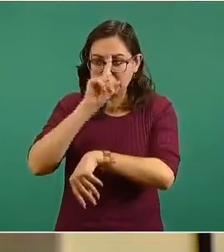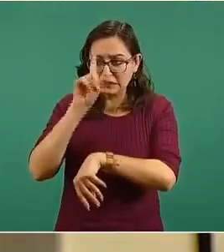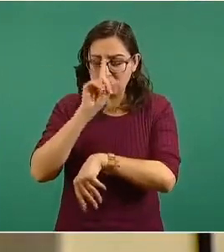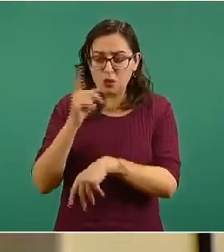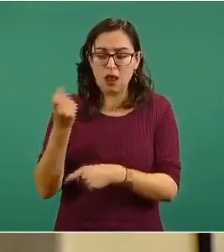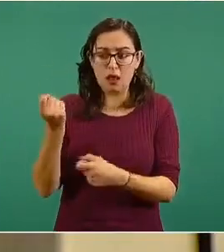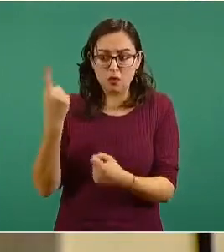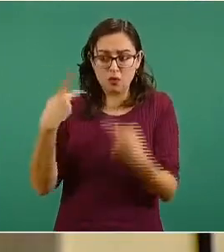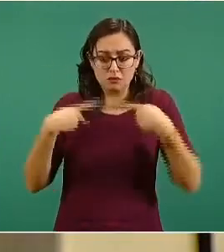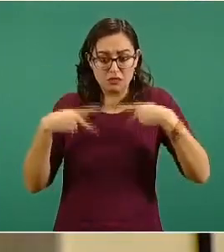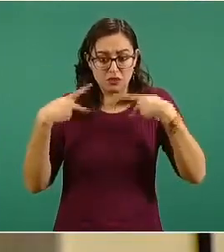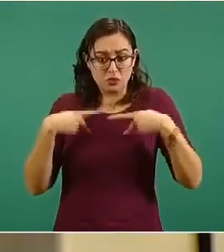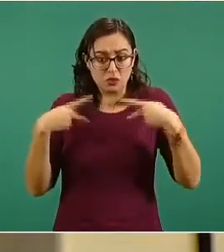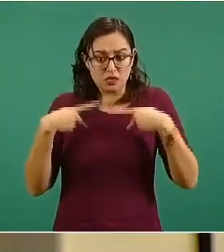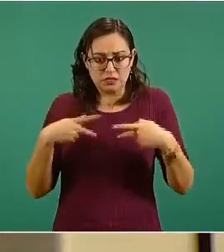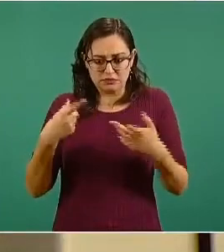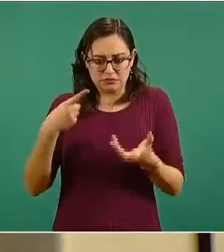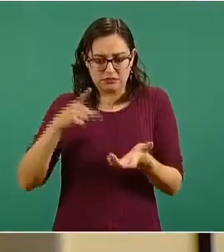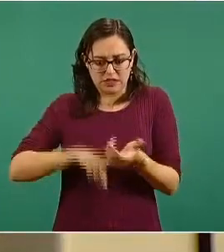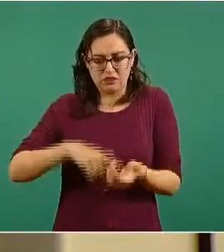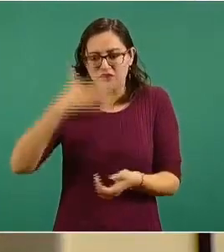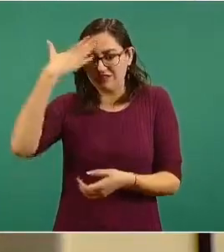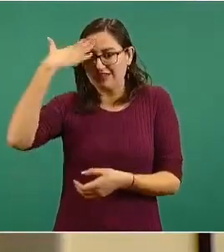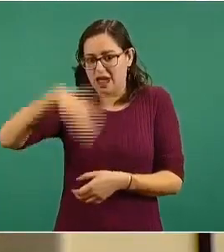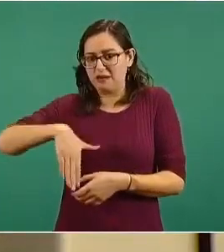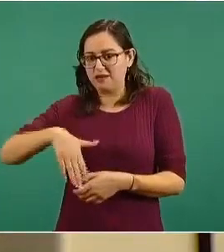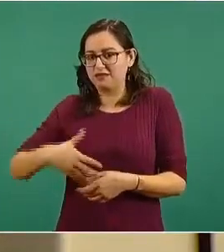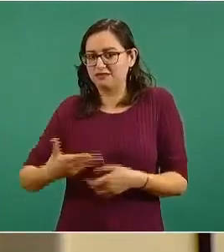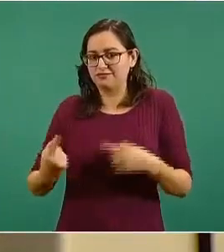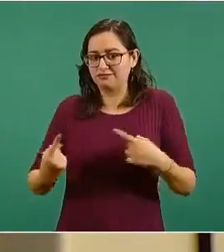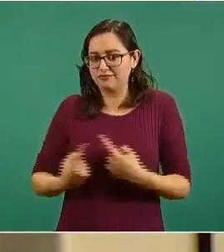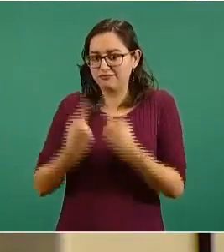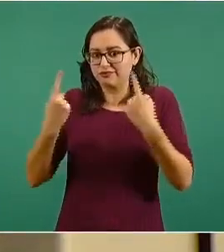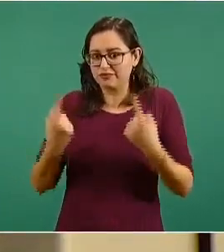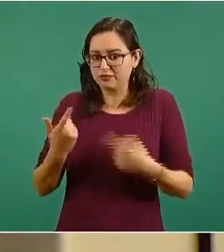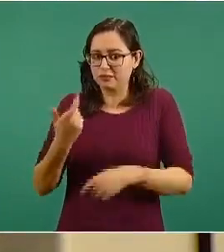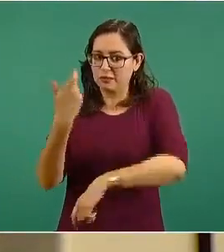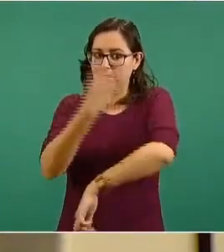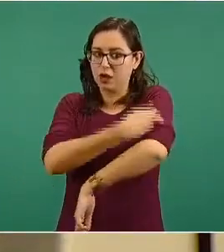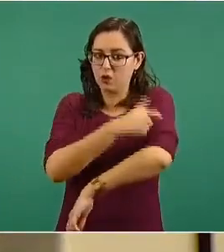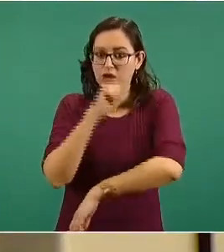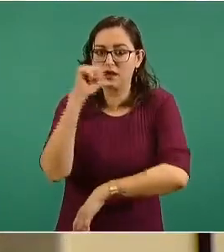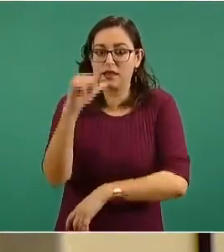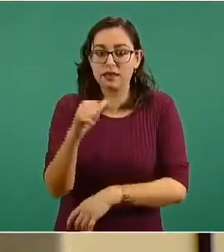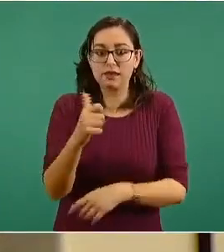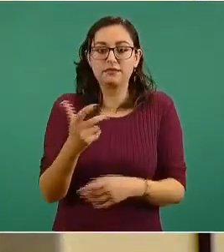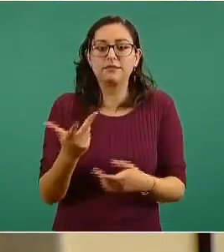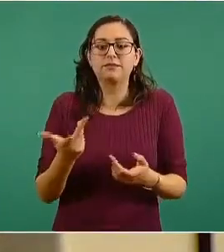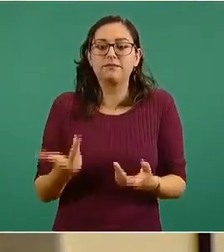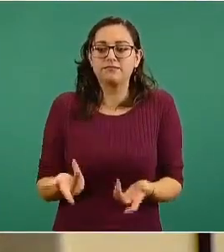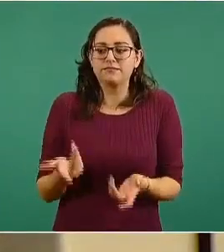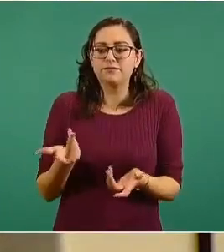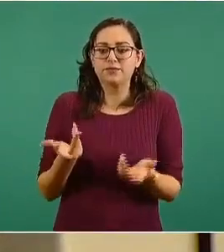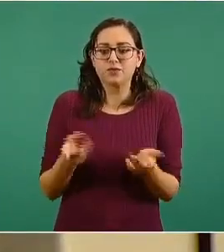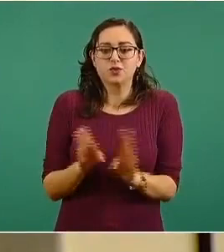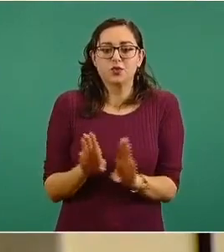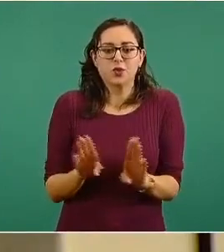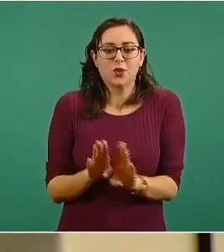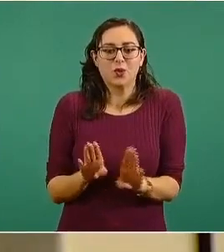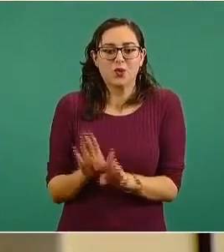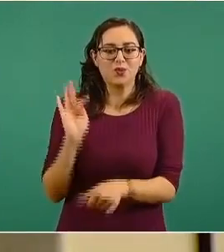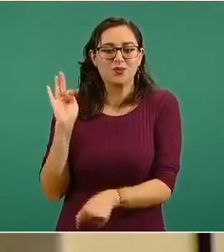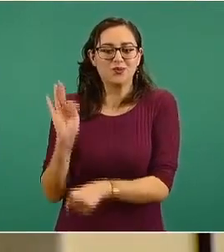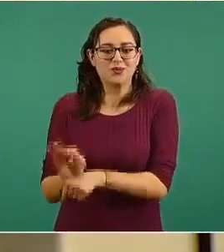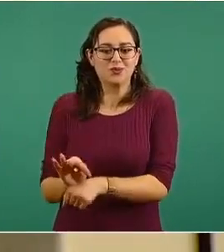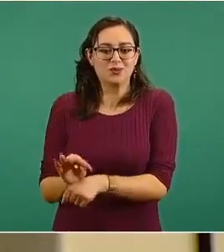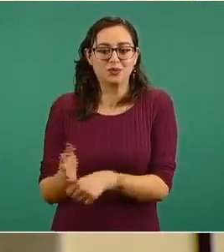alergia no se vacunen. Pero entonces, con ellos, ¿qué se puede hacer precisamente para que puedan recibir la